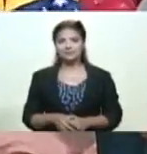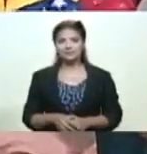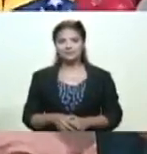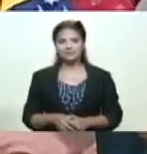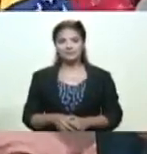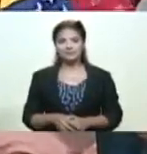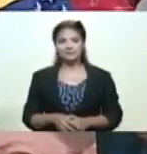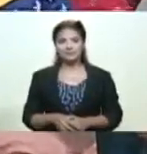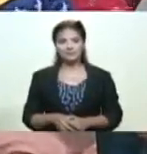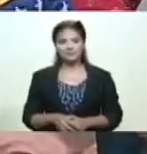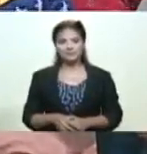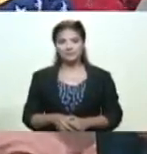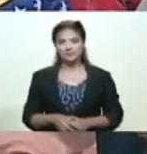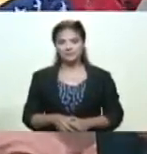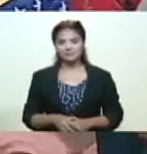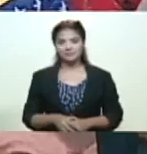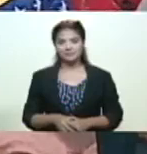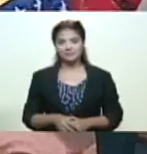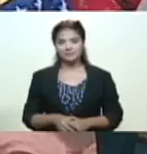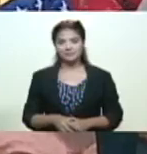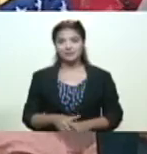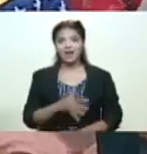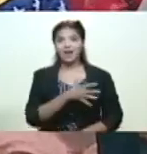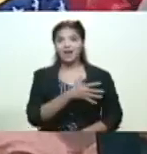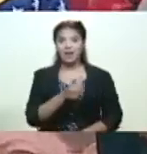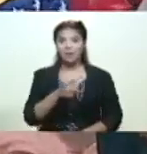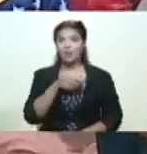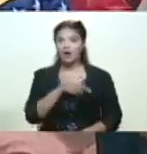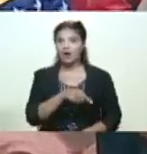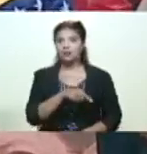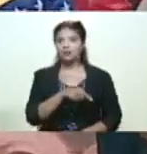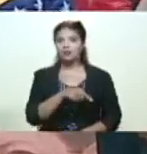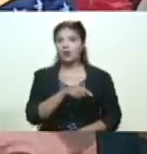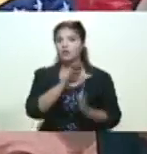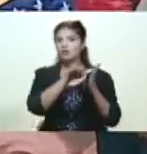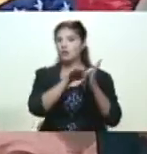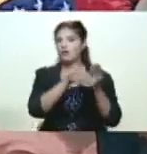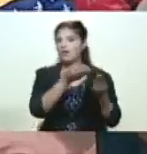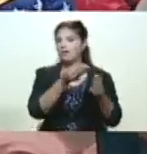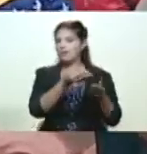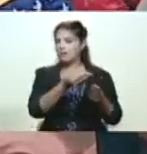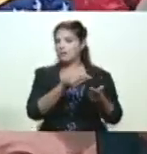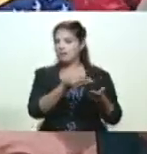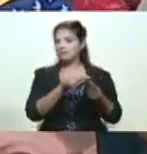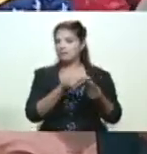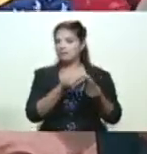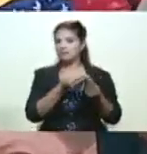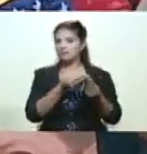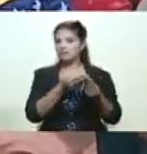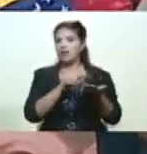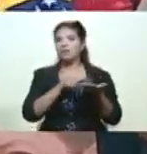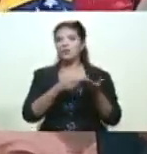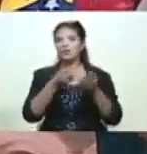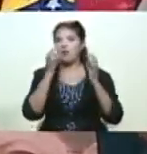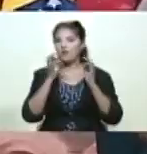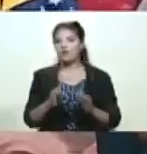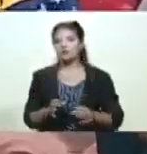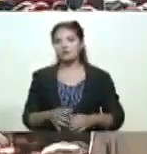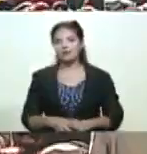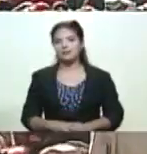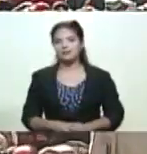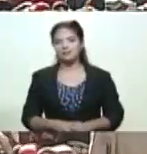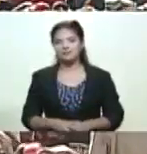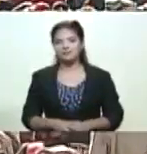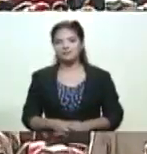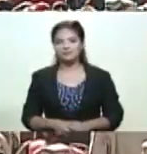imperial. La MUD son los chulos del imperialismo. Traducción oficial.